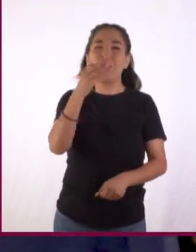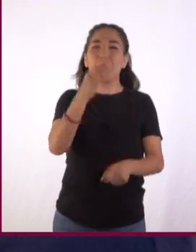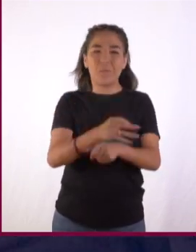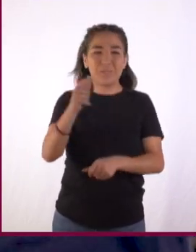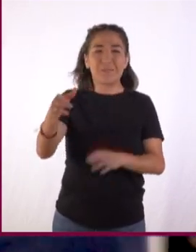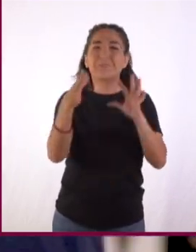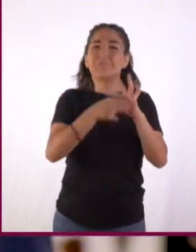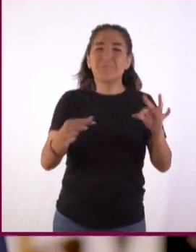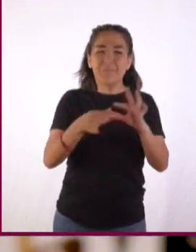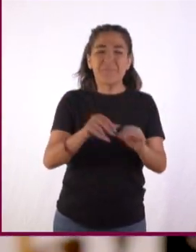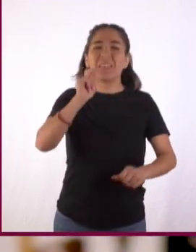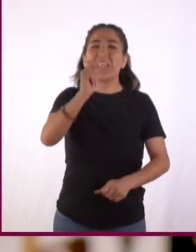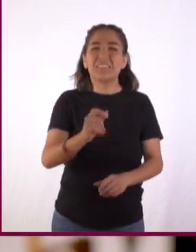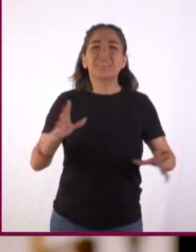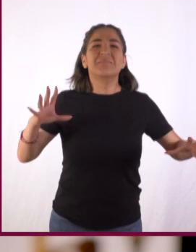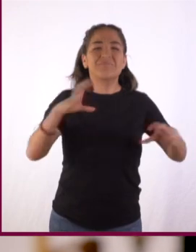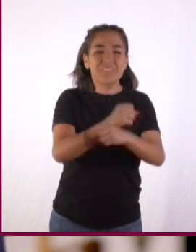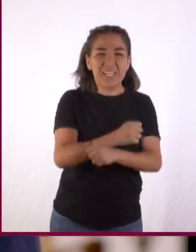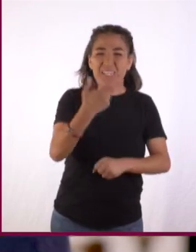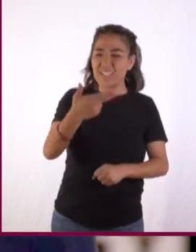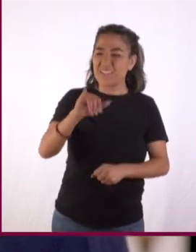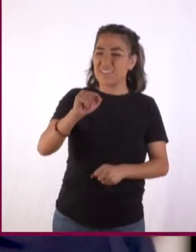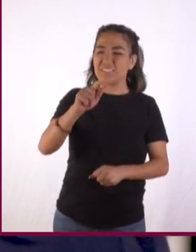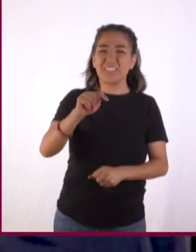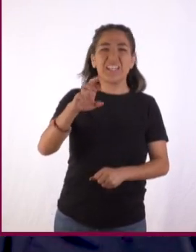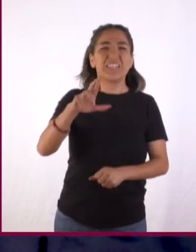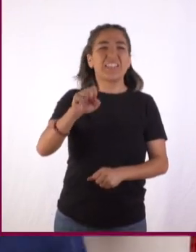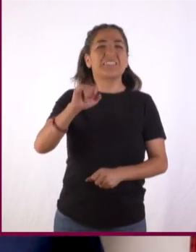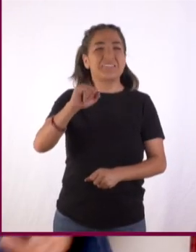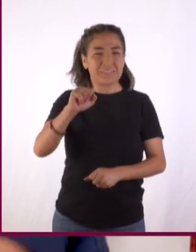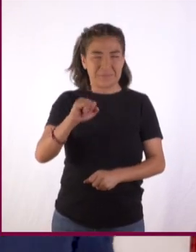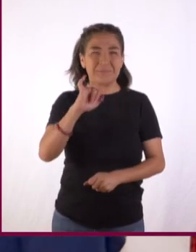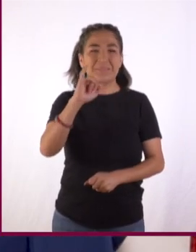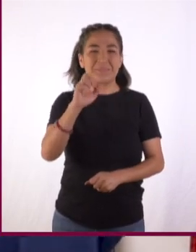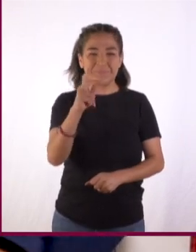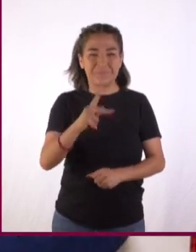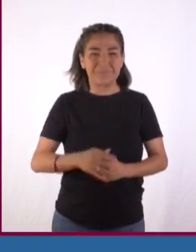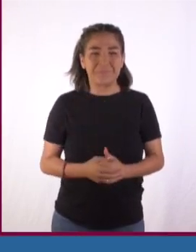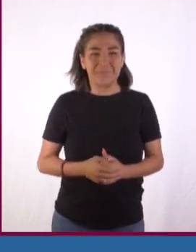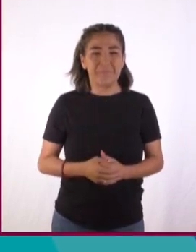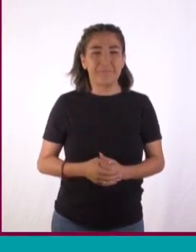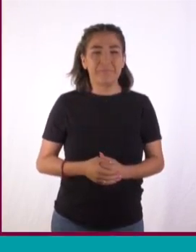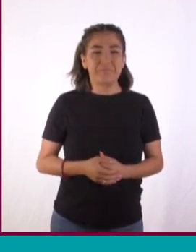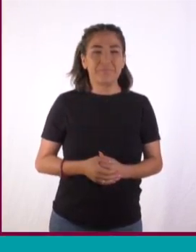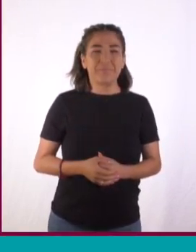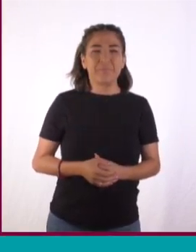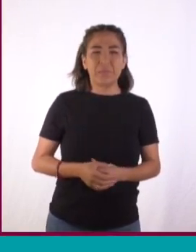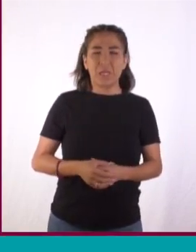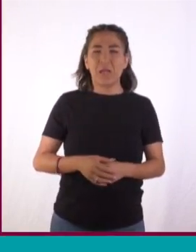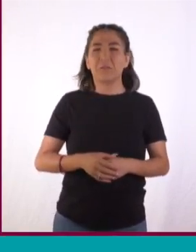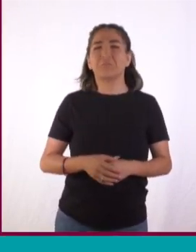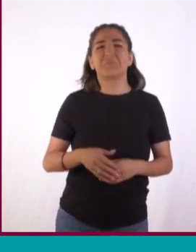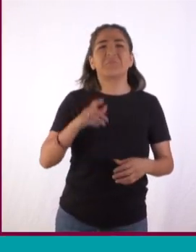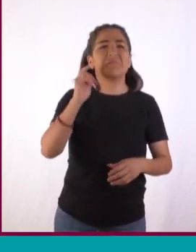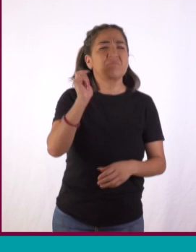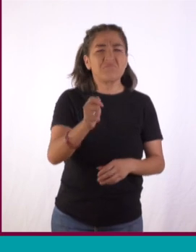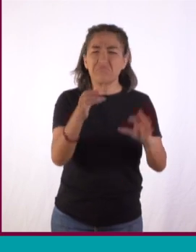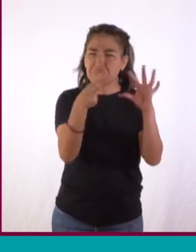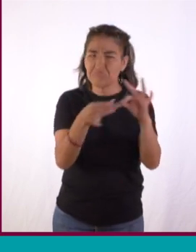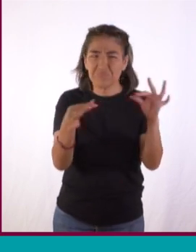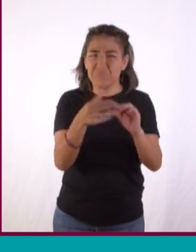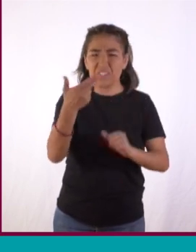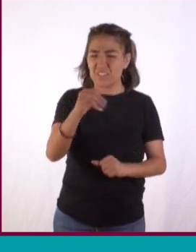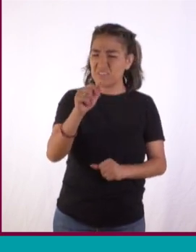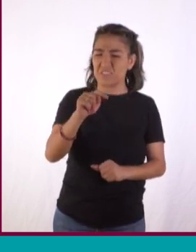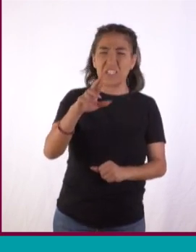esa idea. Mejor vamos a ver una definición más formal de lo que es la histéresis, ¿va? Me parece. Antes de explicar lo que es la histéresis,